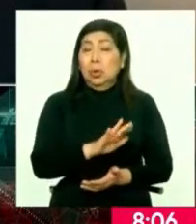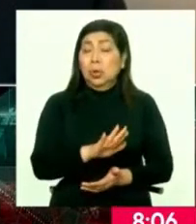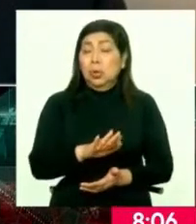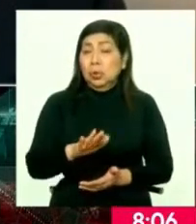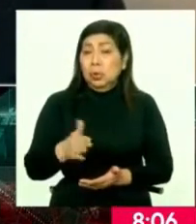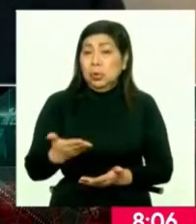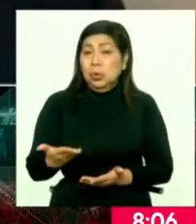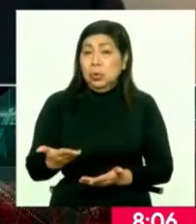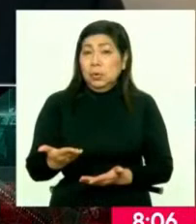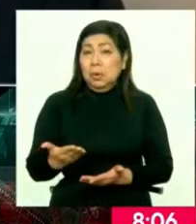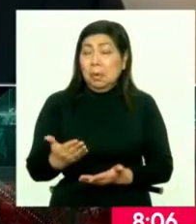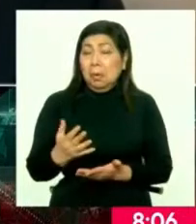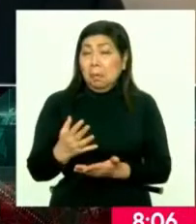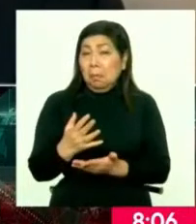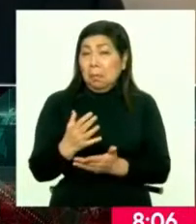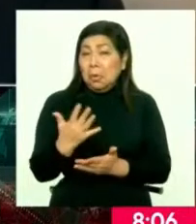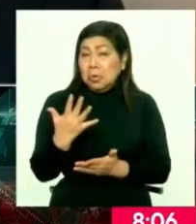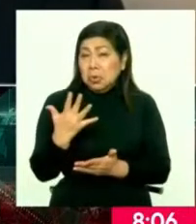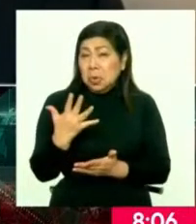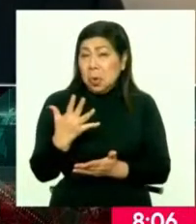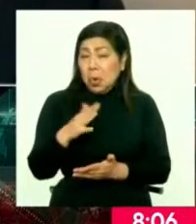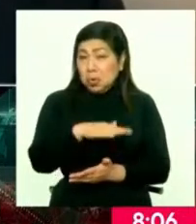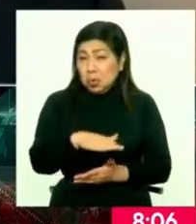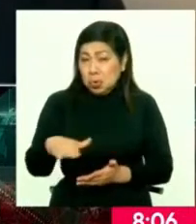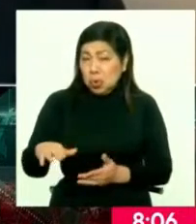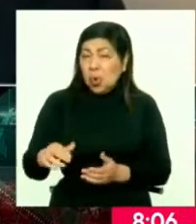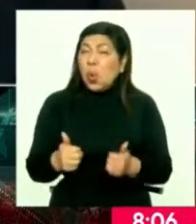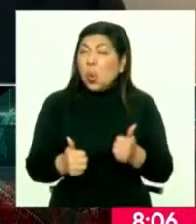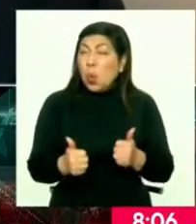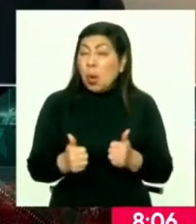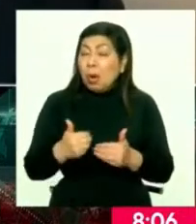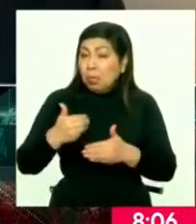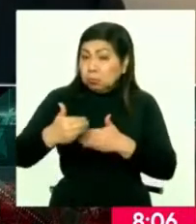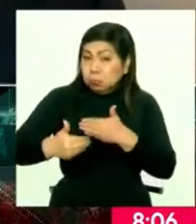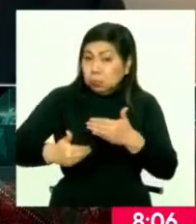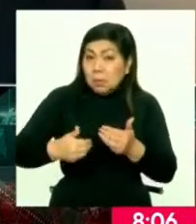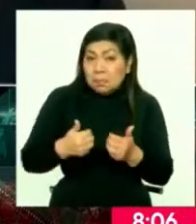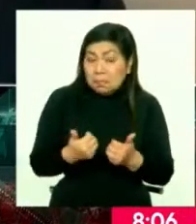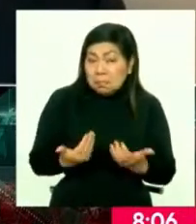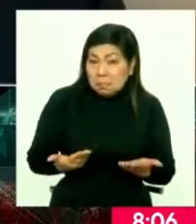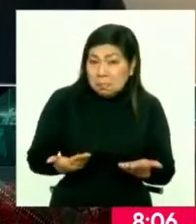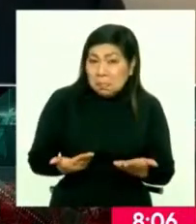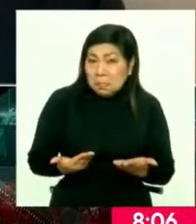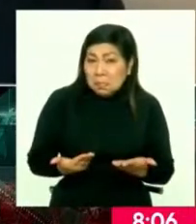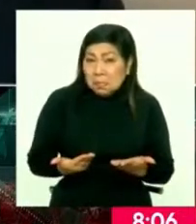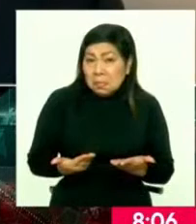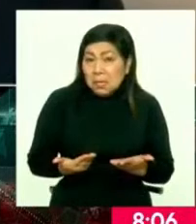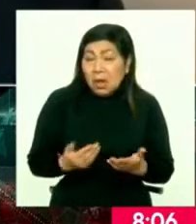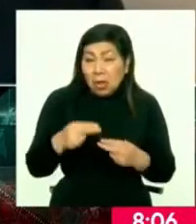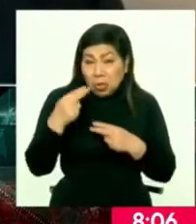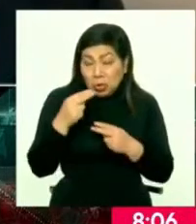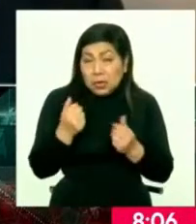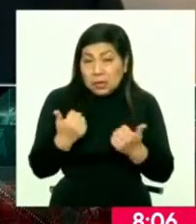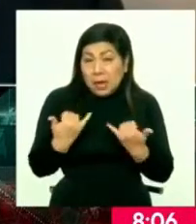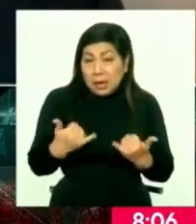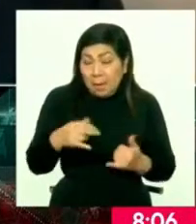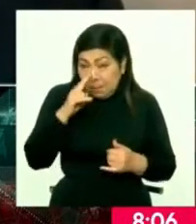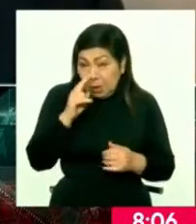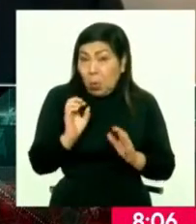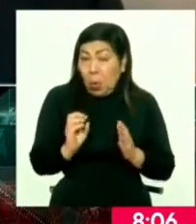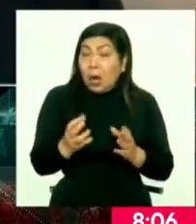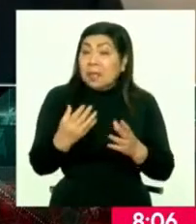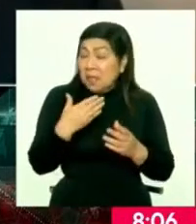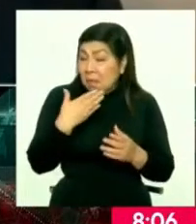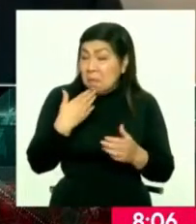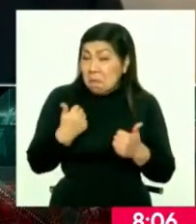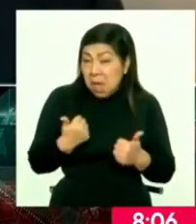niños menores de 5 años. ¿Cuál ha sido la evolución? ¿Es esto una buena noticia que aquí en el Perú se haya